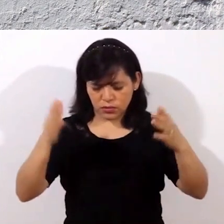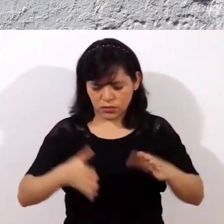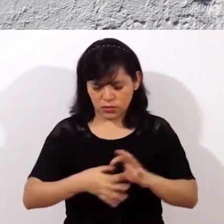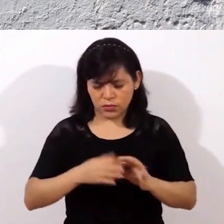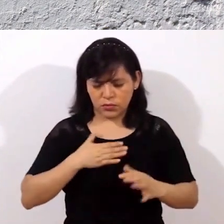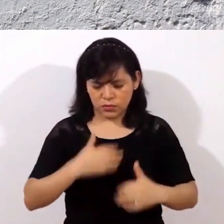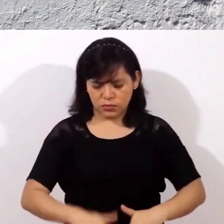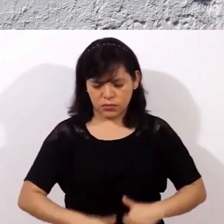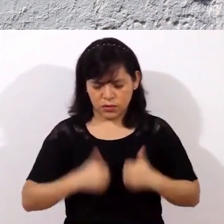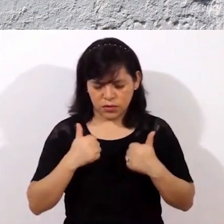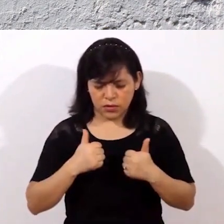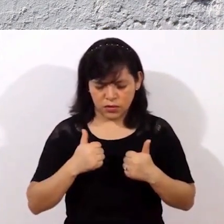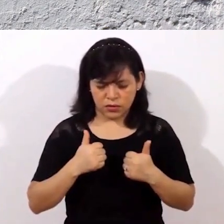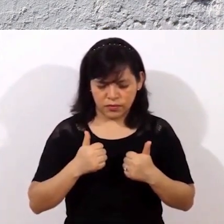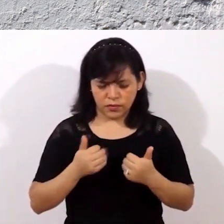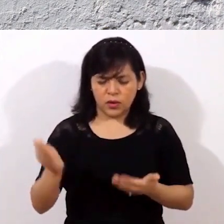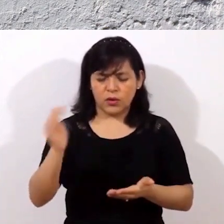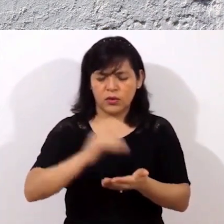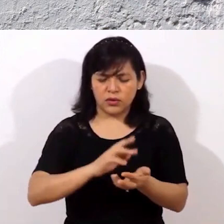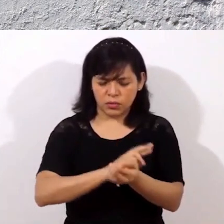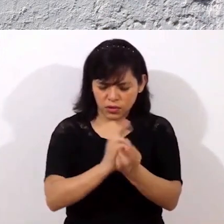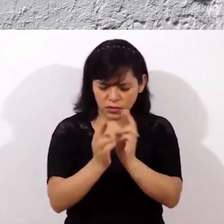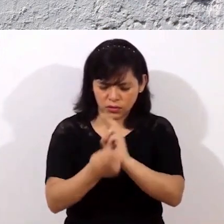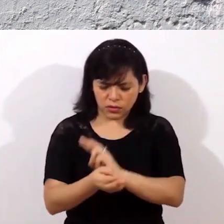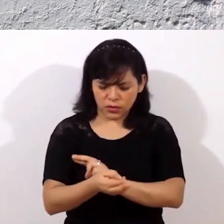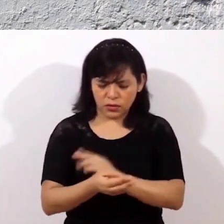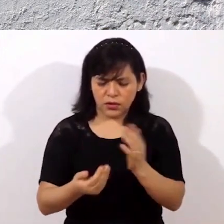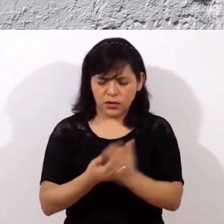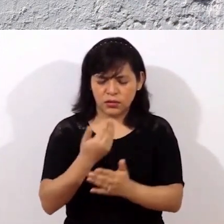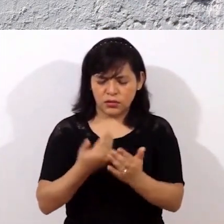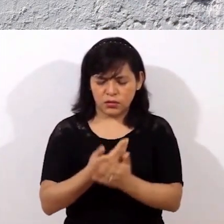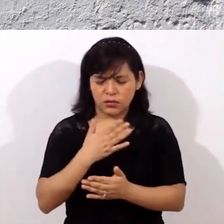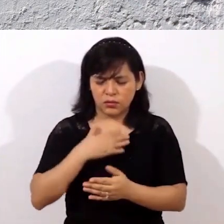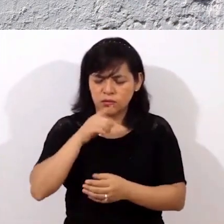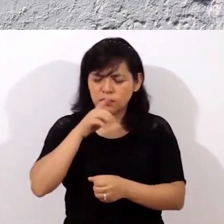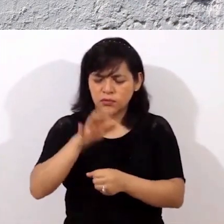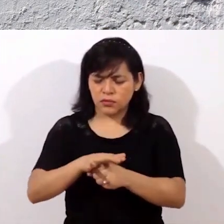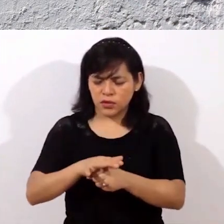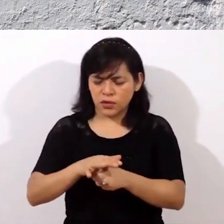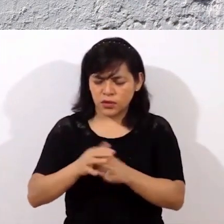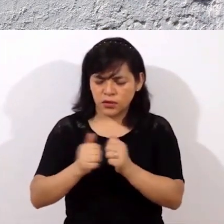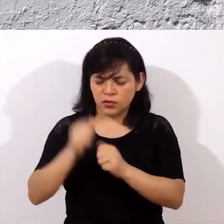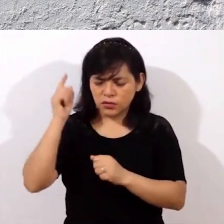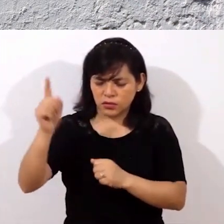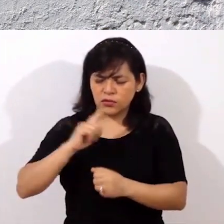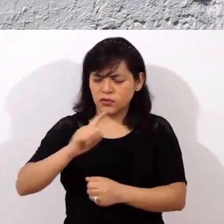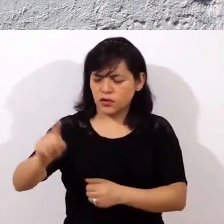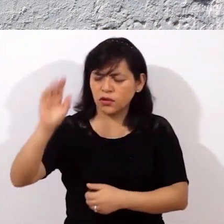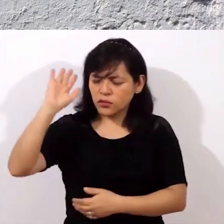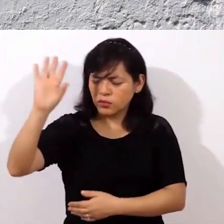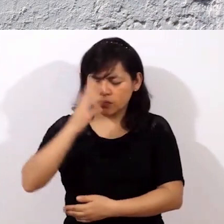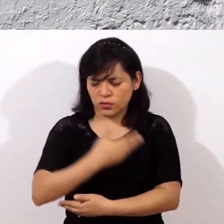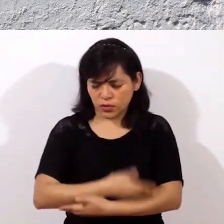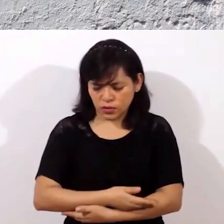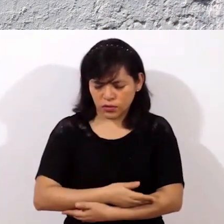contigo de ser tu hijo, que tú seas mi Dios, yo ser tu hijo, tu hija, tu